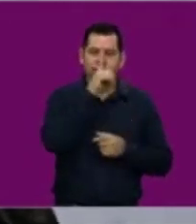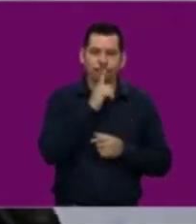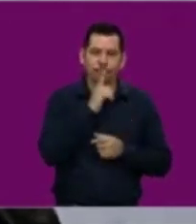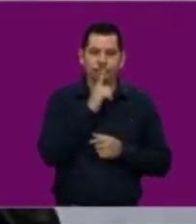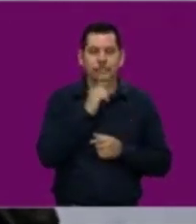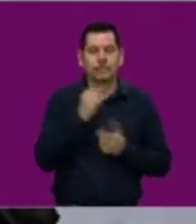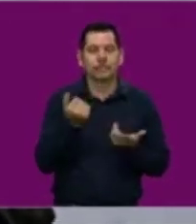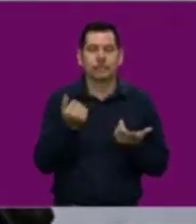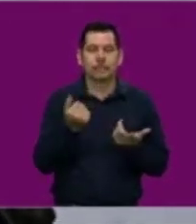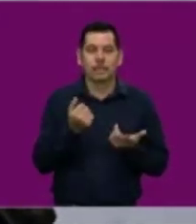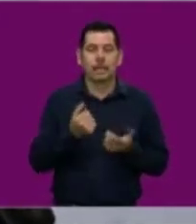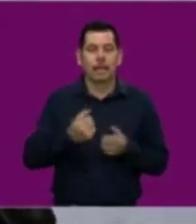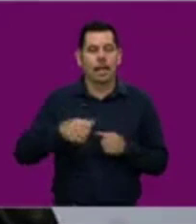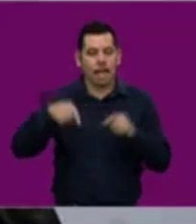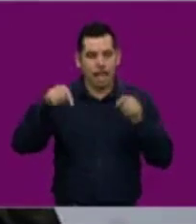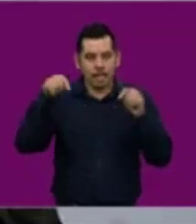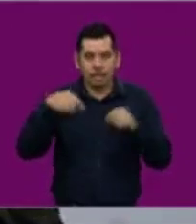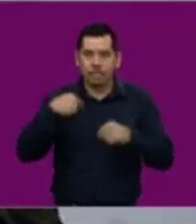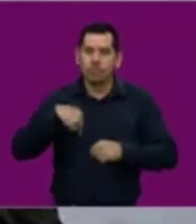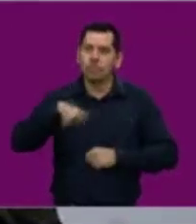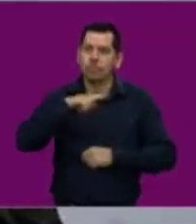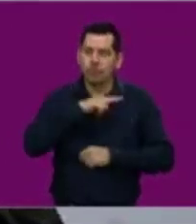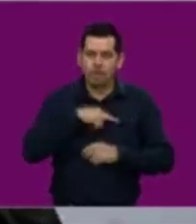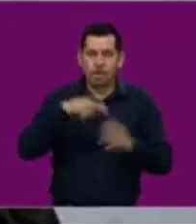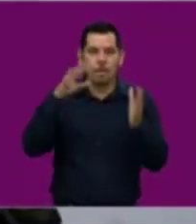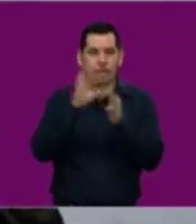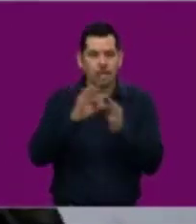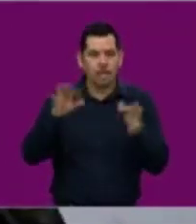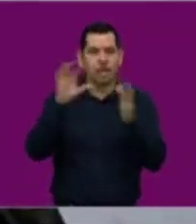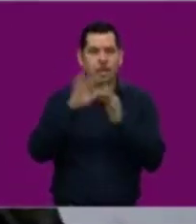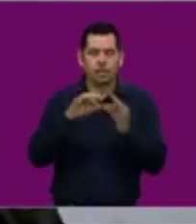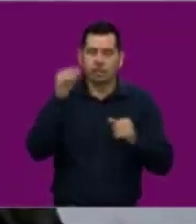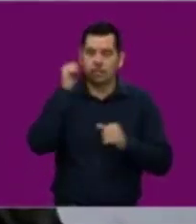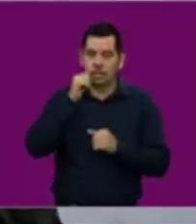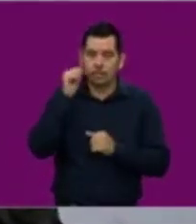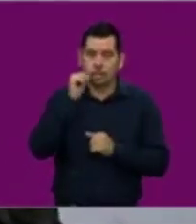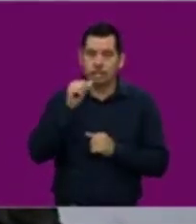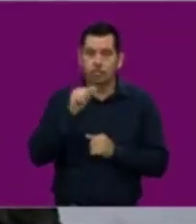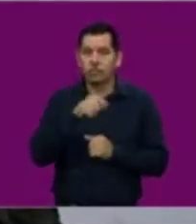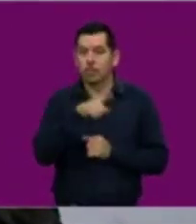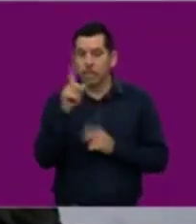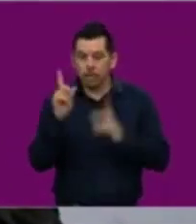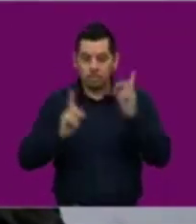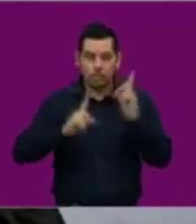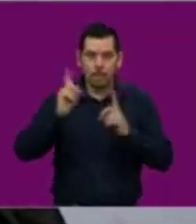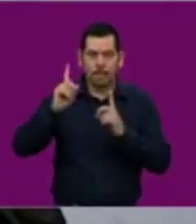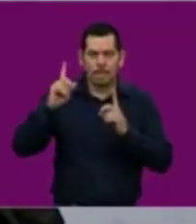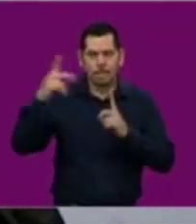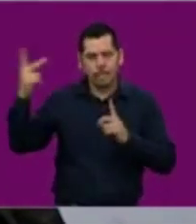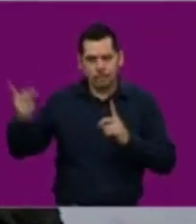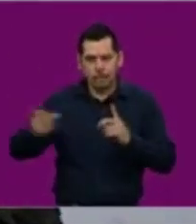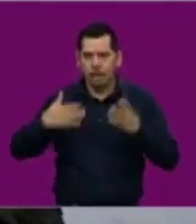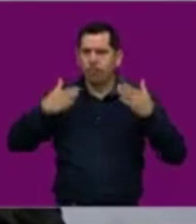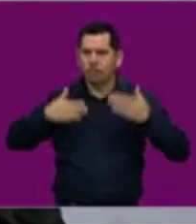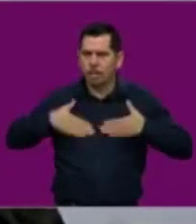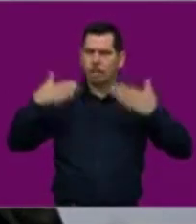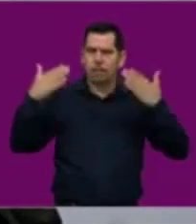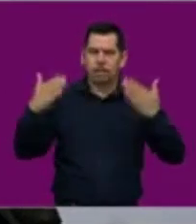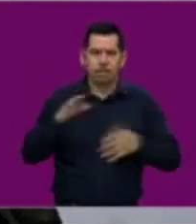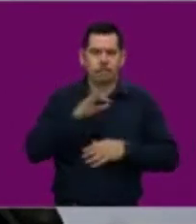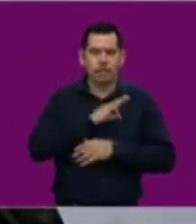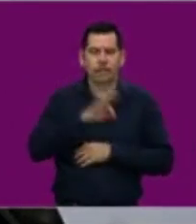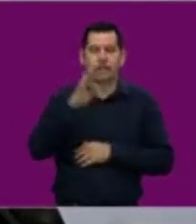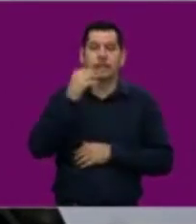de tiempo completo para despejar las dudas que tengan porque queremos que haya